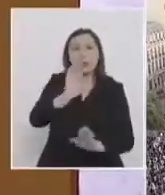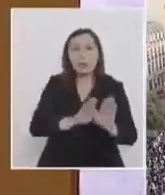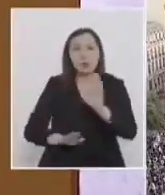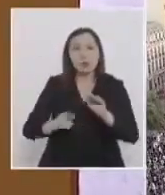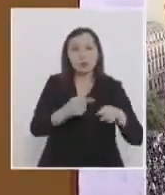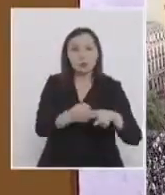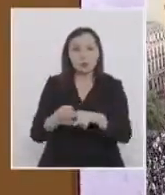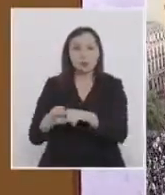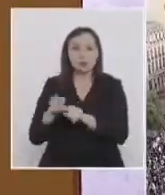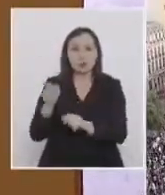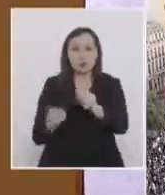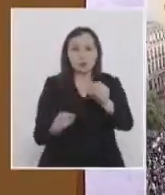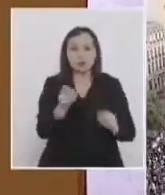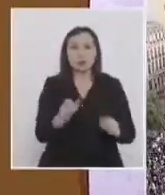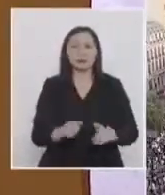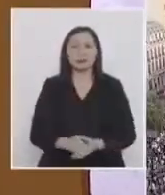social.